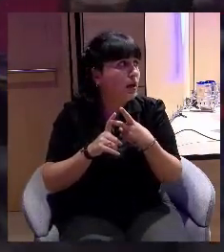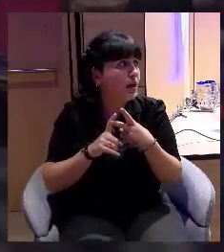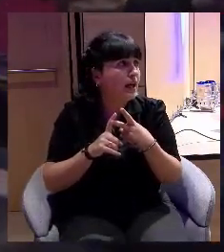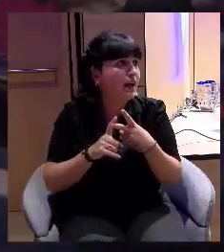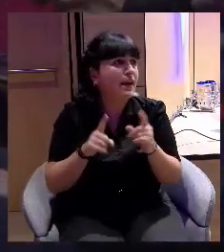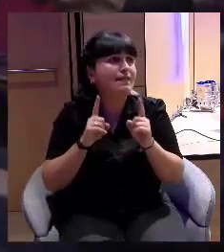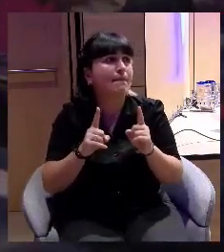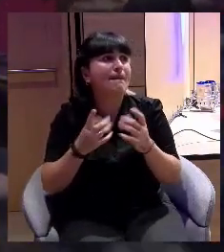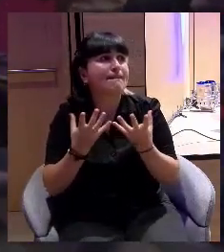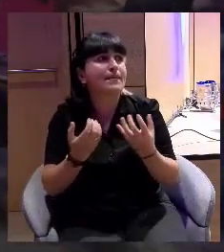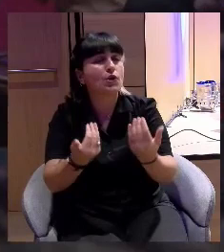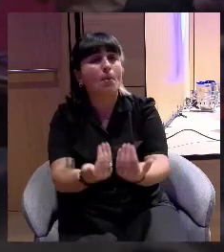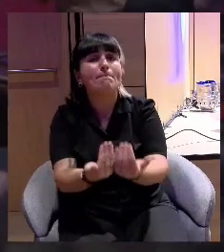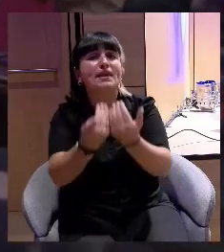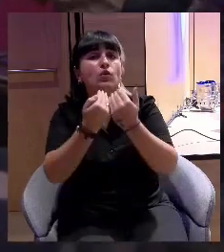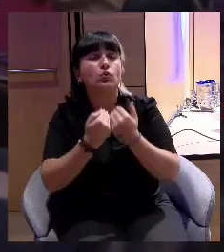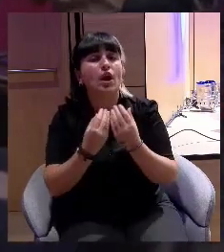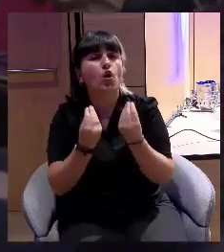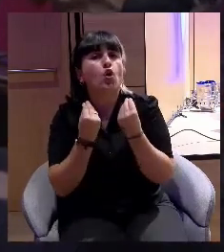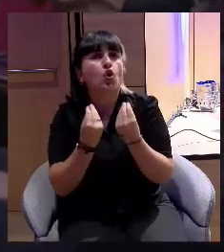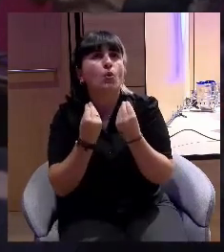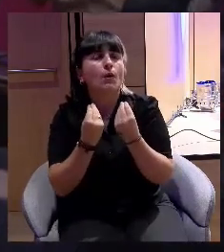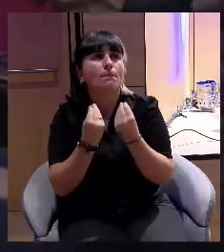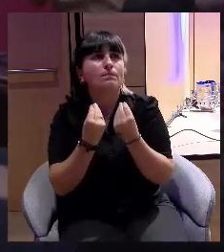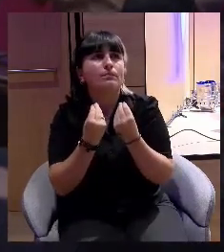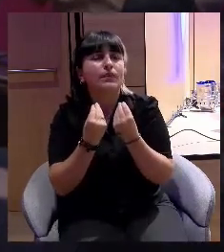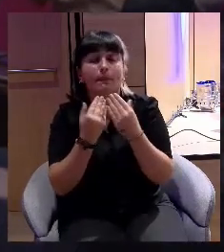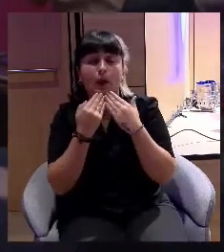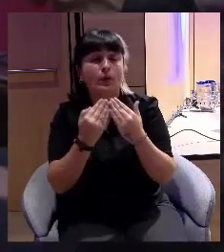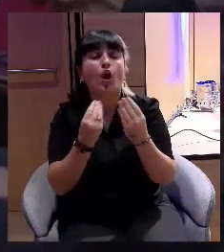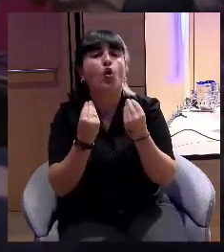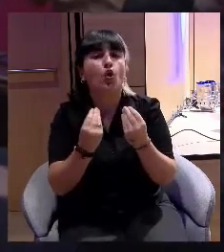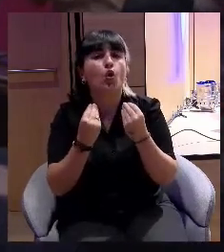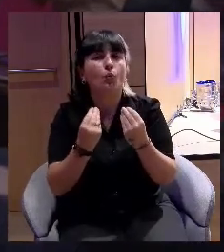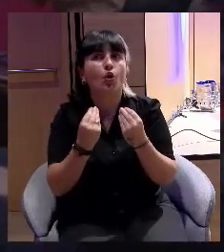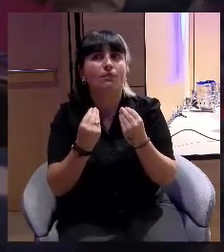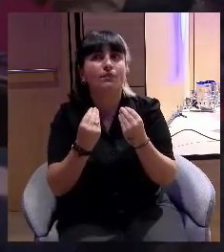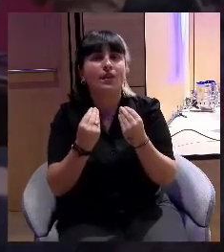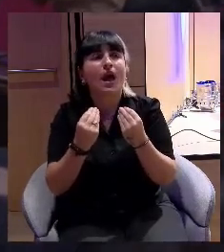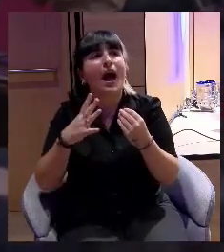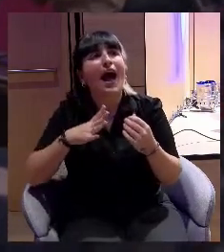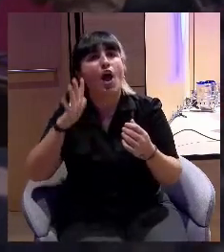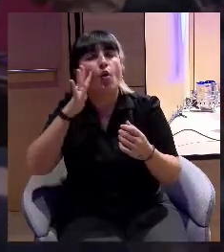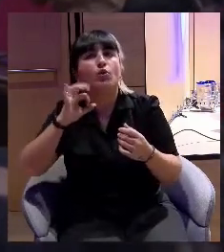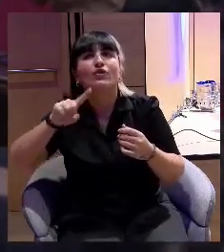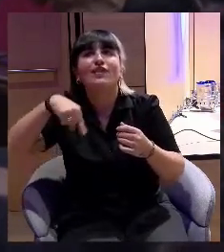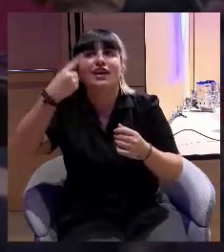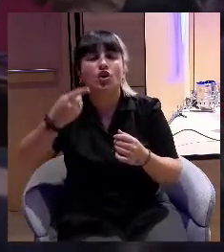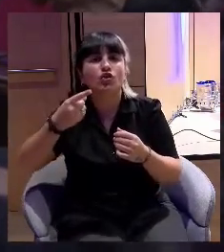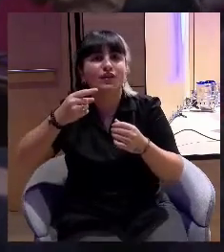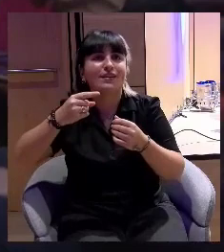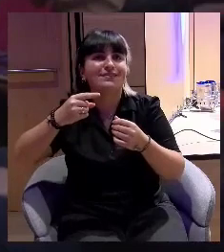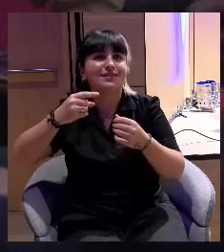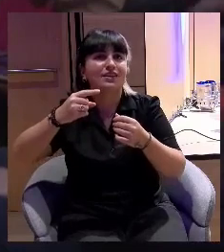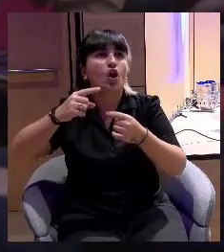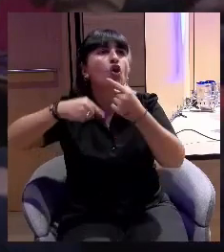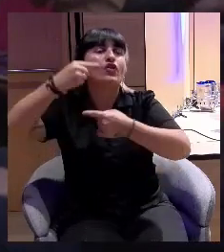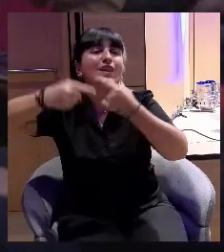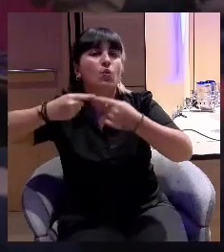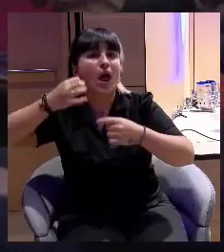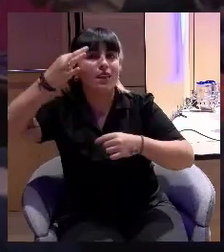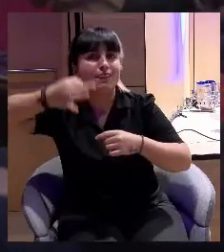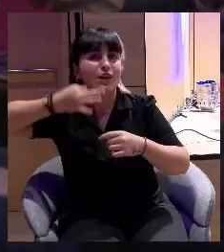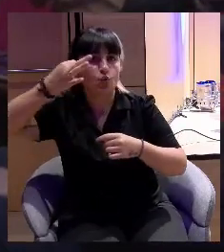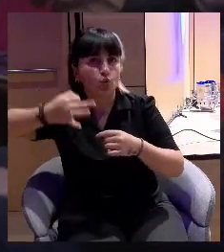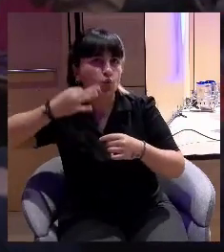¿cómo podemos tener estos repositorios en algún lugar? No sé si en la organización se va a